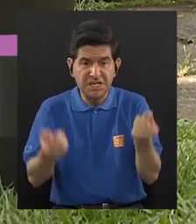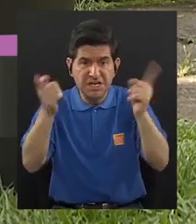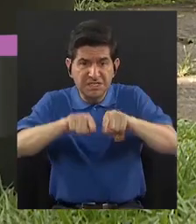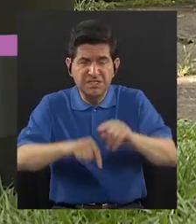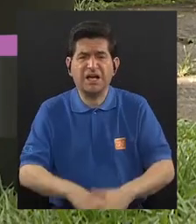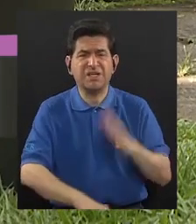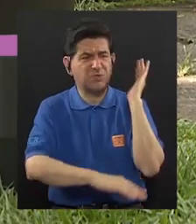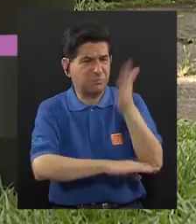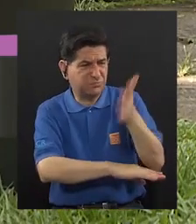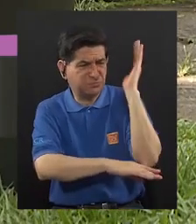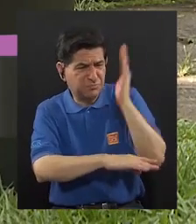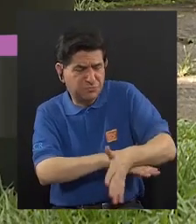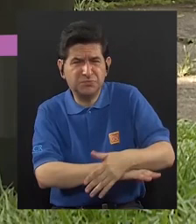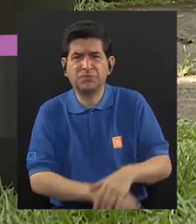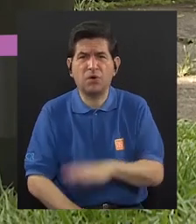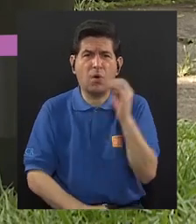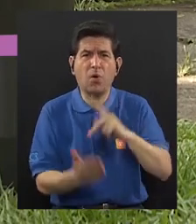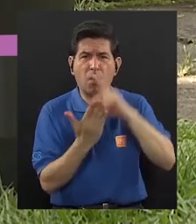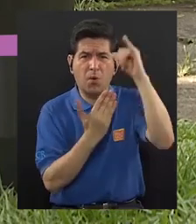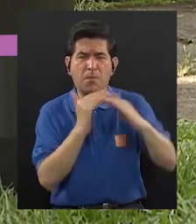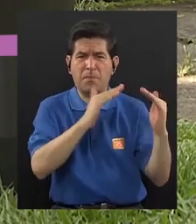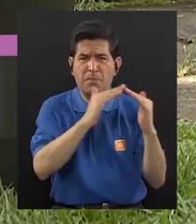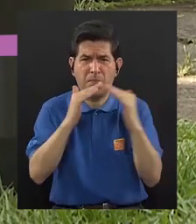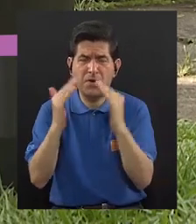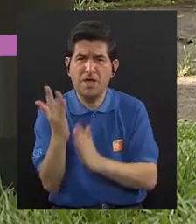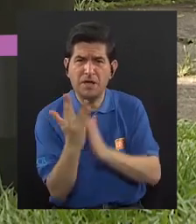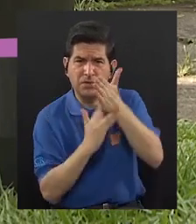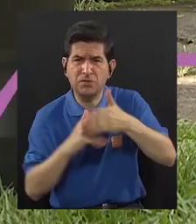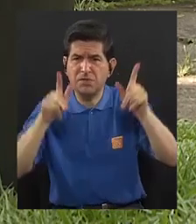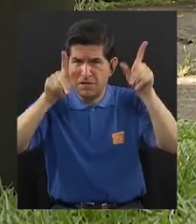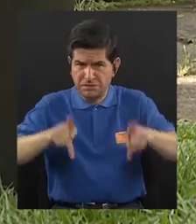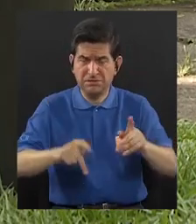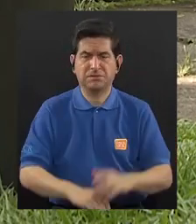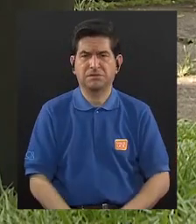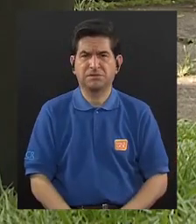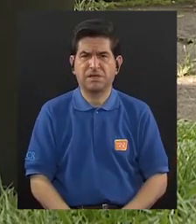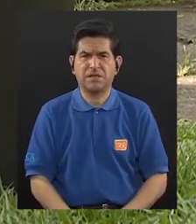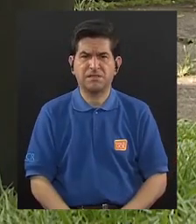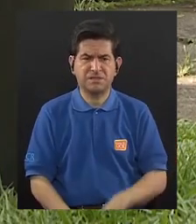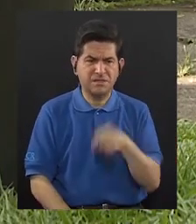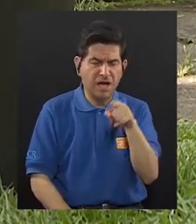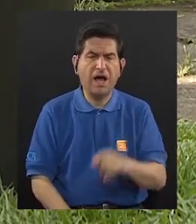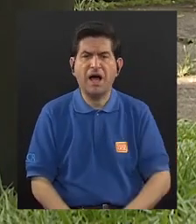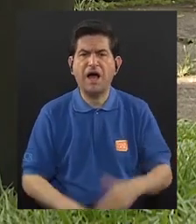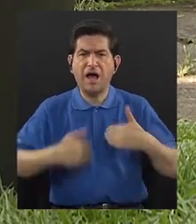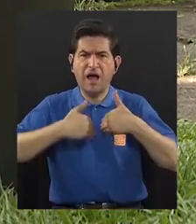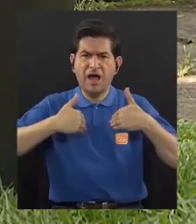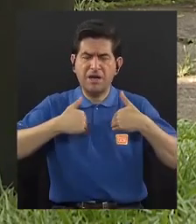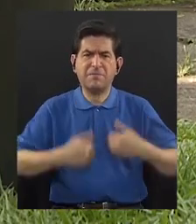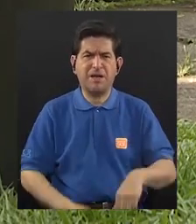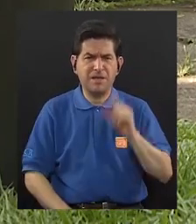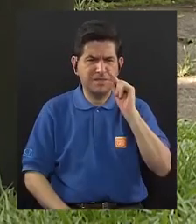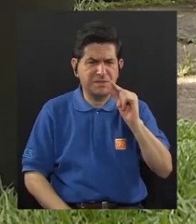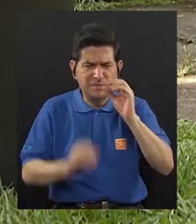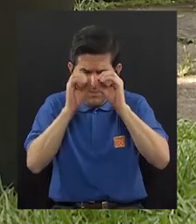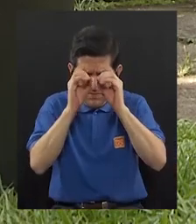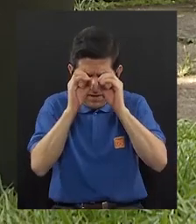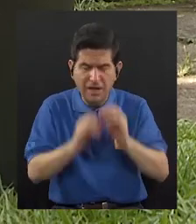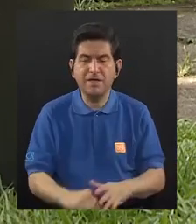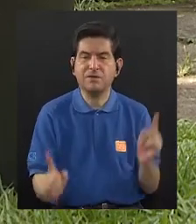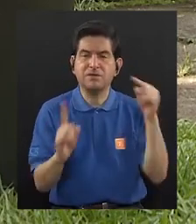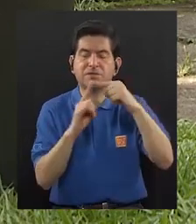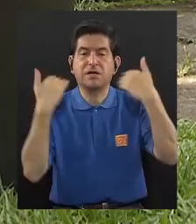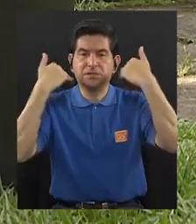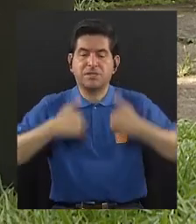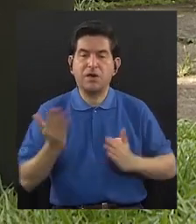por efecto de la deforestación de la urbanización del acceso humano hay circulación de animales y de microorganismos que eventualmente